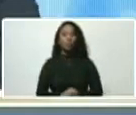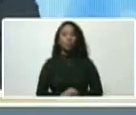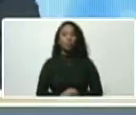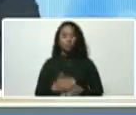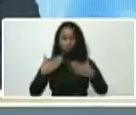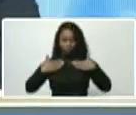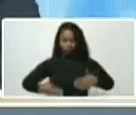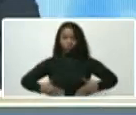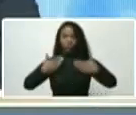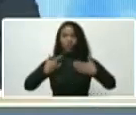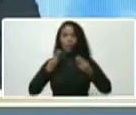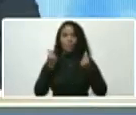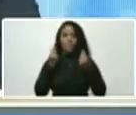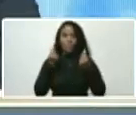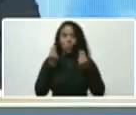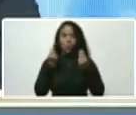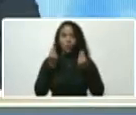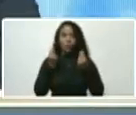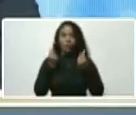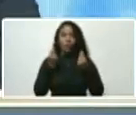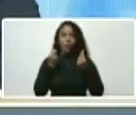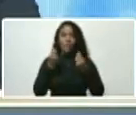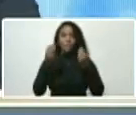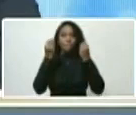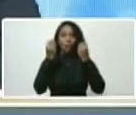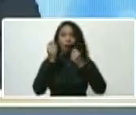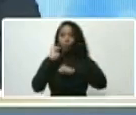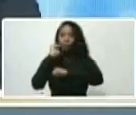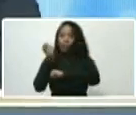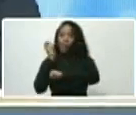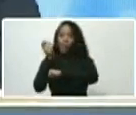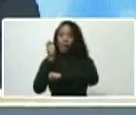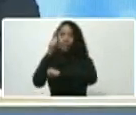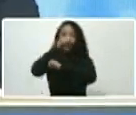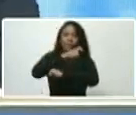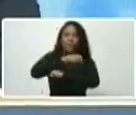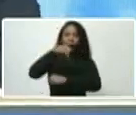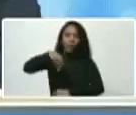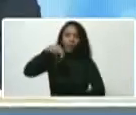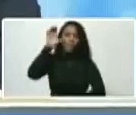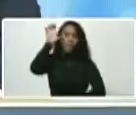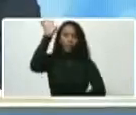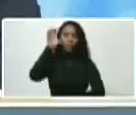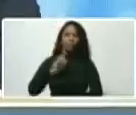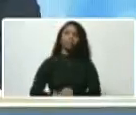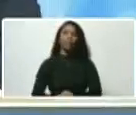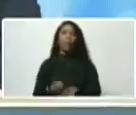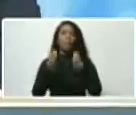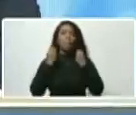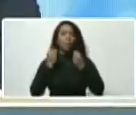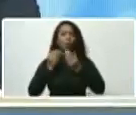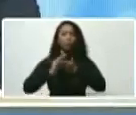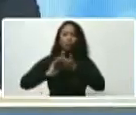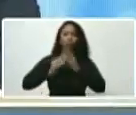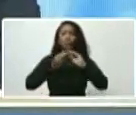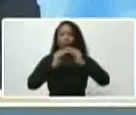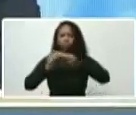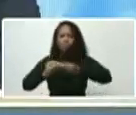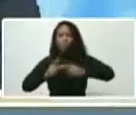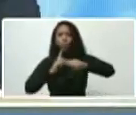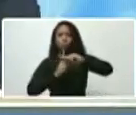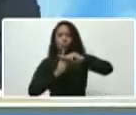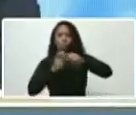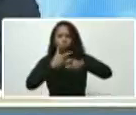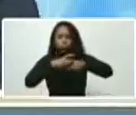física, monetaria, para las inversiones que necesita el país para recuperarse y para